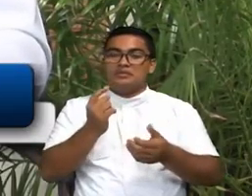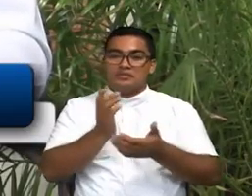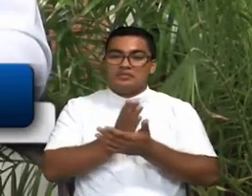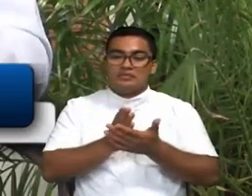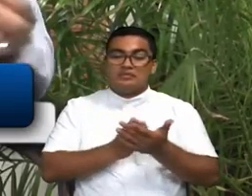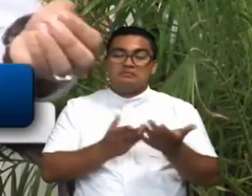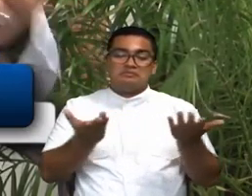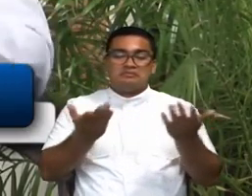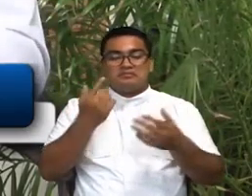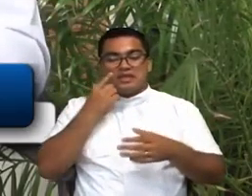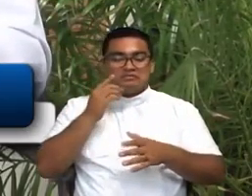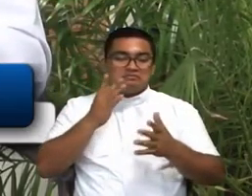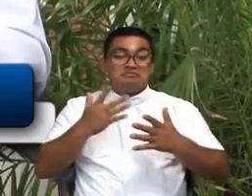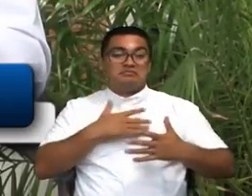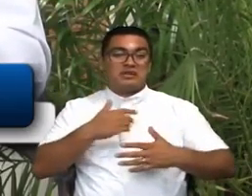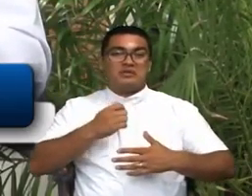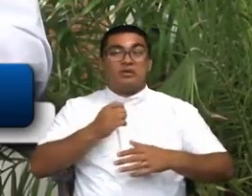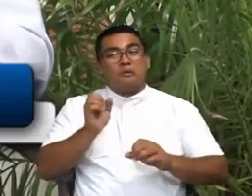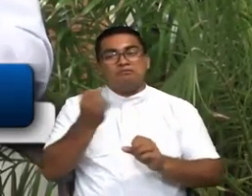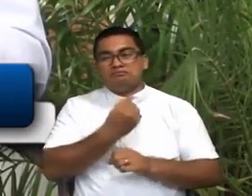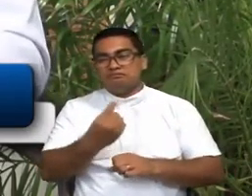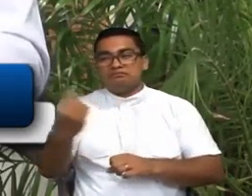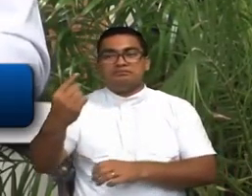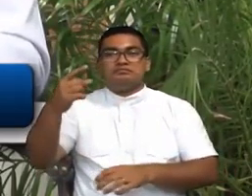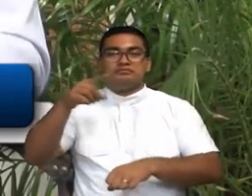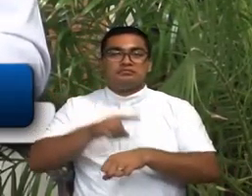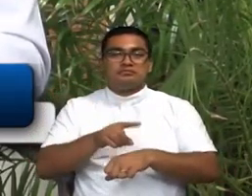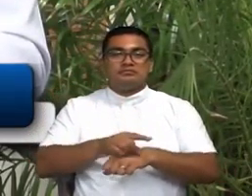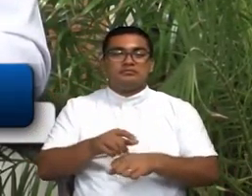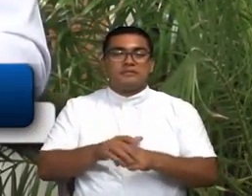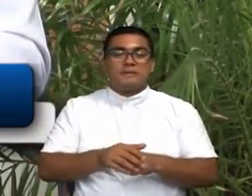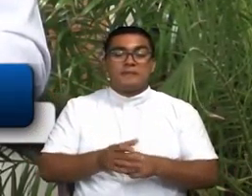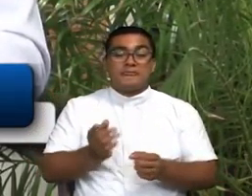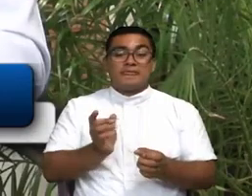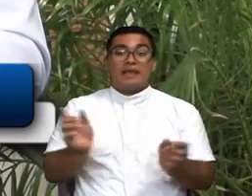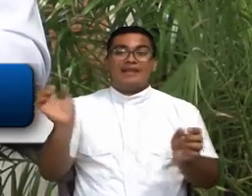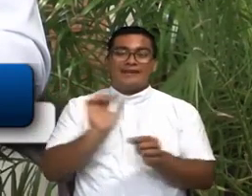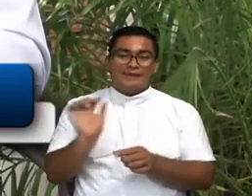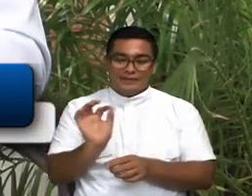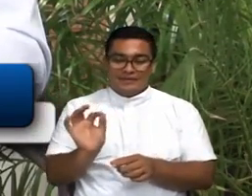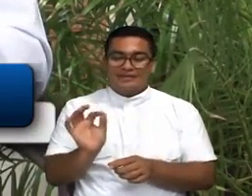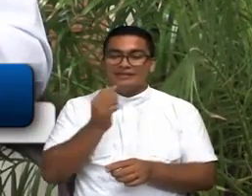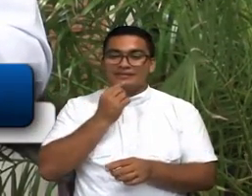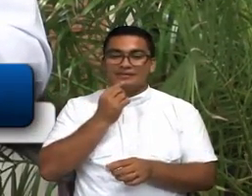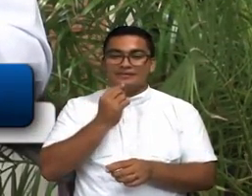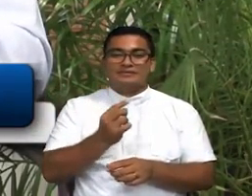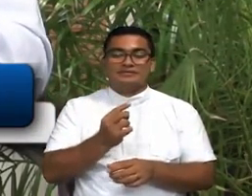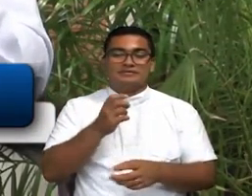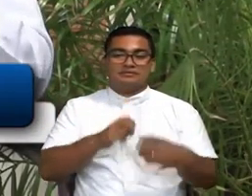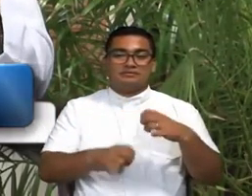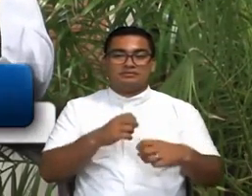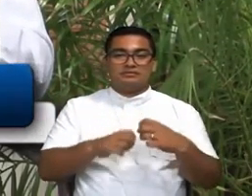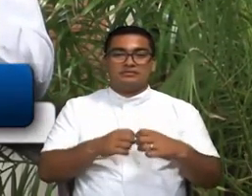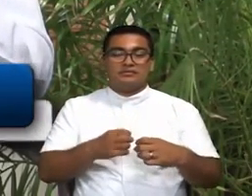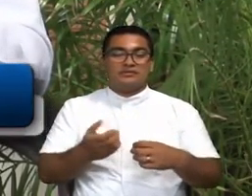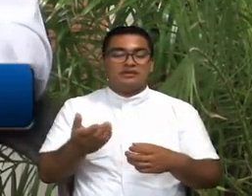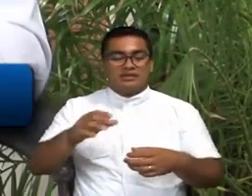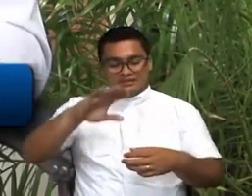Si no, entonces sí acudes con nosotros. Ya en el caso de ahorita que tenemos lo que son los problemas